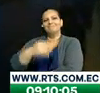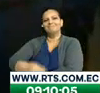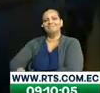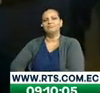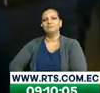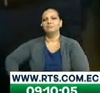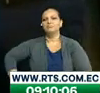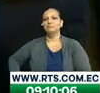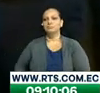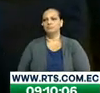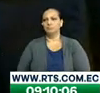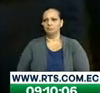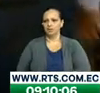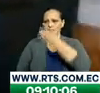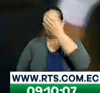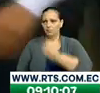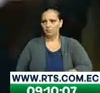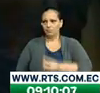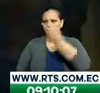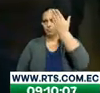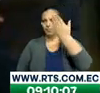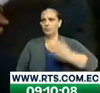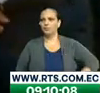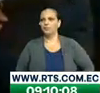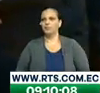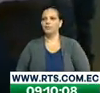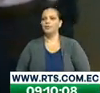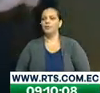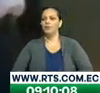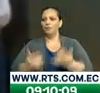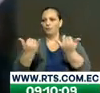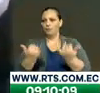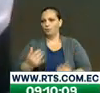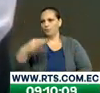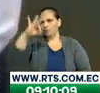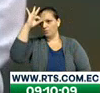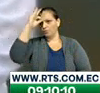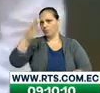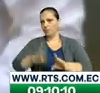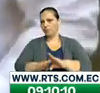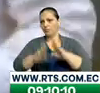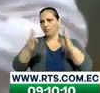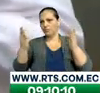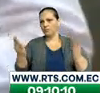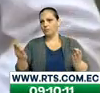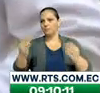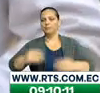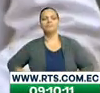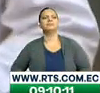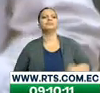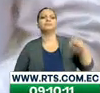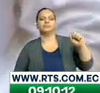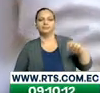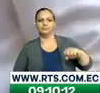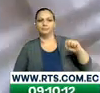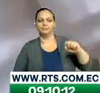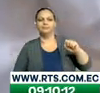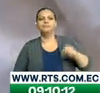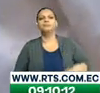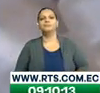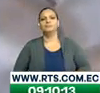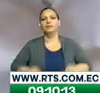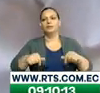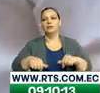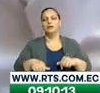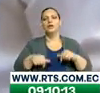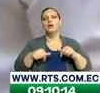puertas de este hospital para Guayaquil, denominado Bicentenario. Sin duda, esto es muestra de cómo esta ciudad se levanta. En medio de una pandemia,